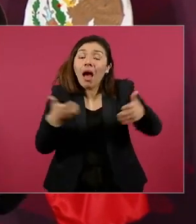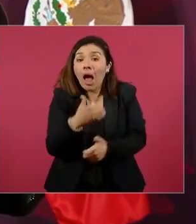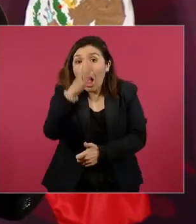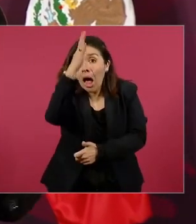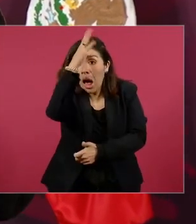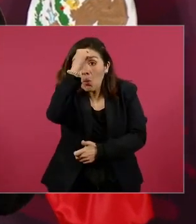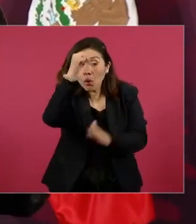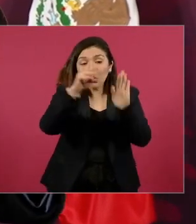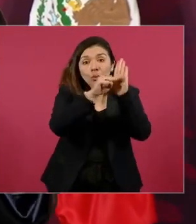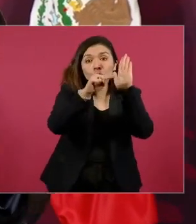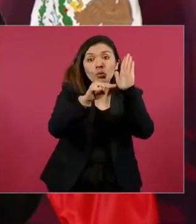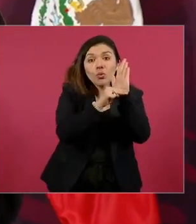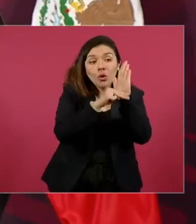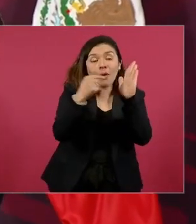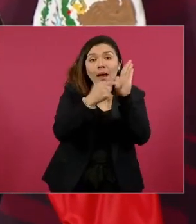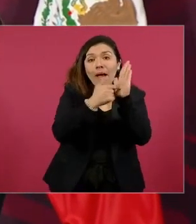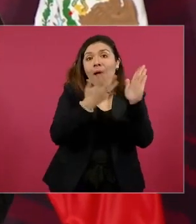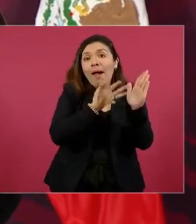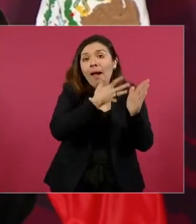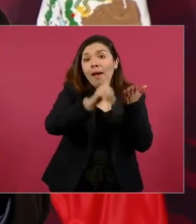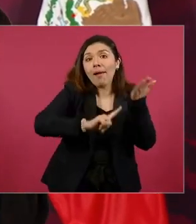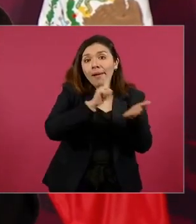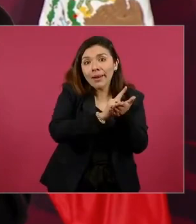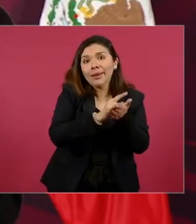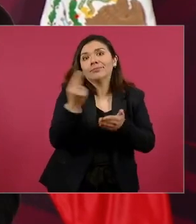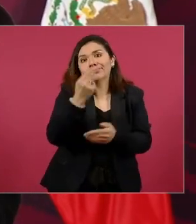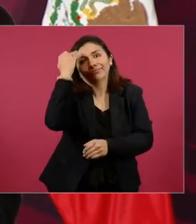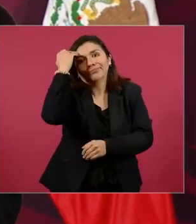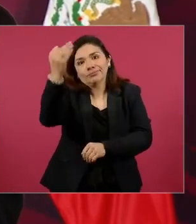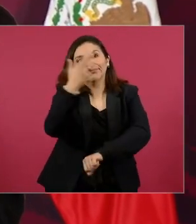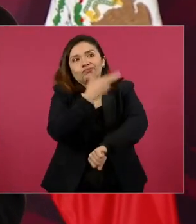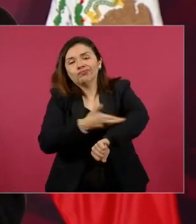conformidad con la normatividad existente, lleva tiempo.